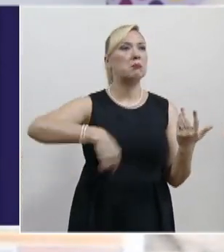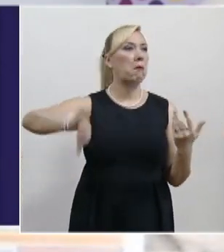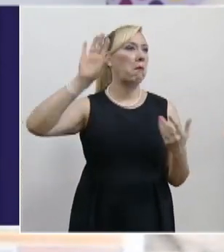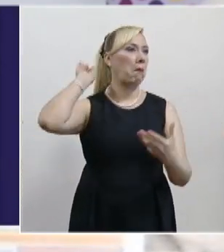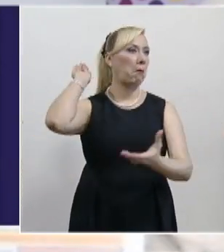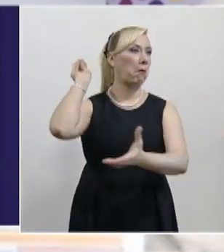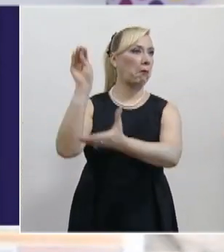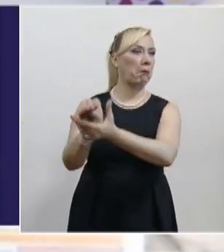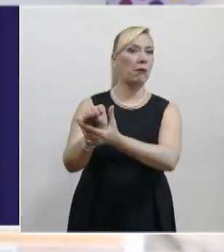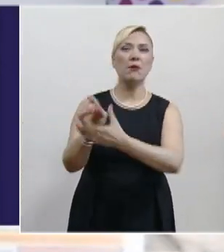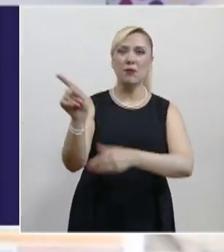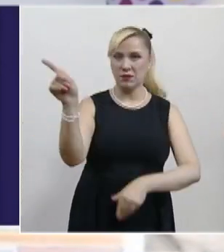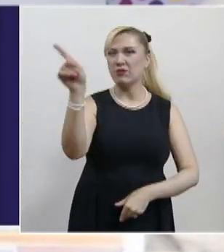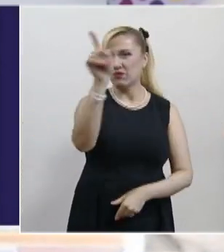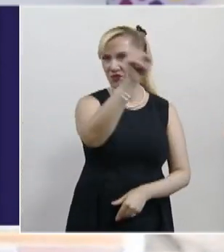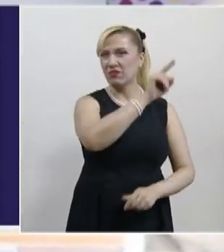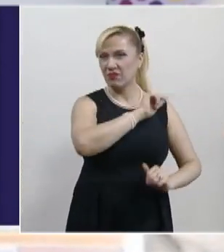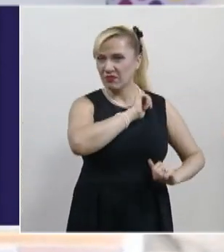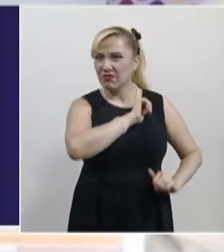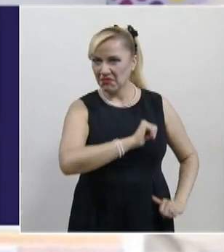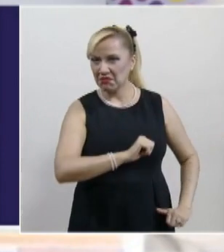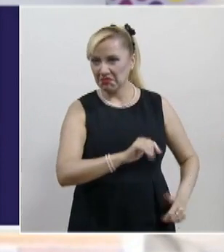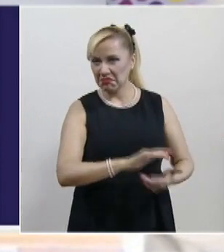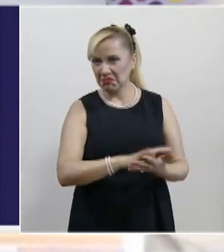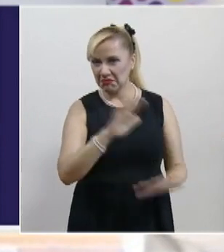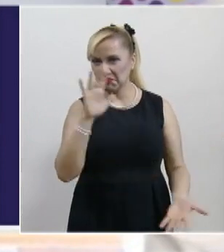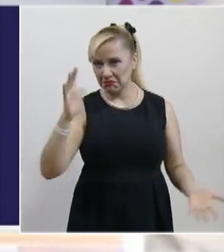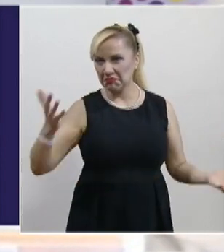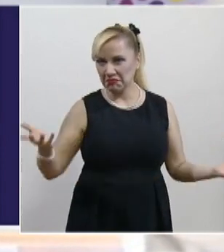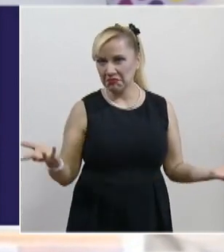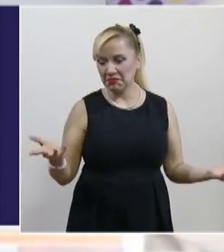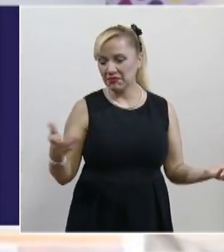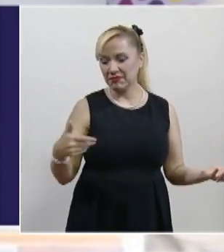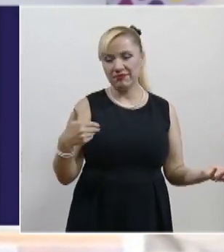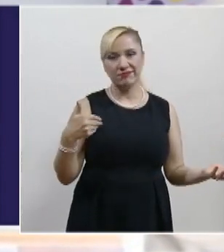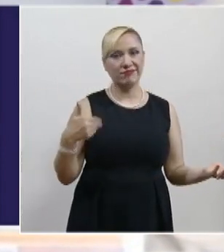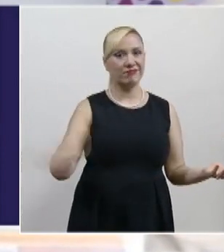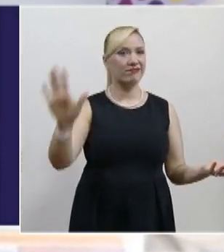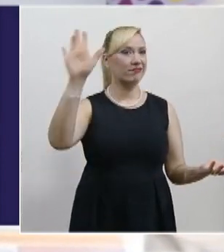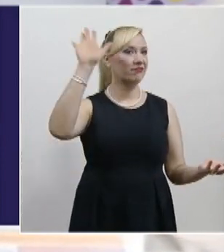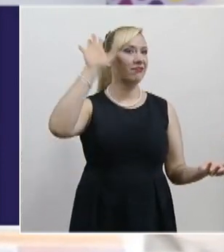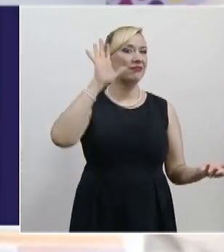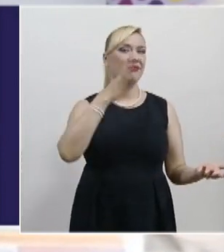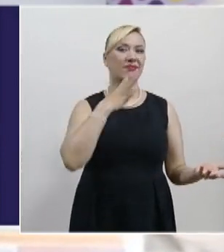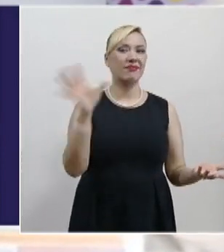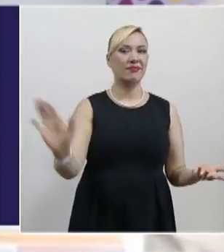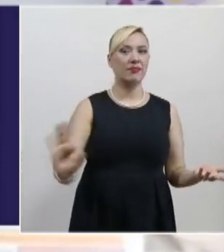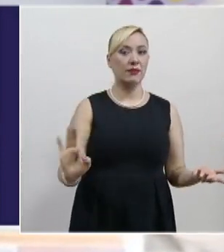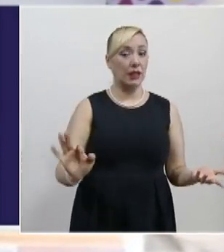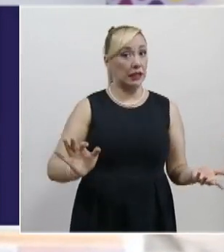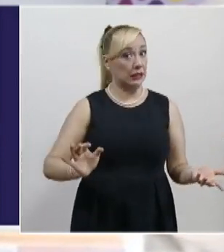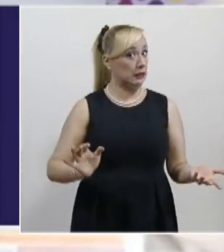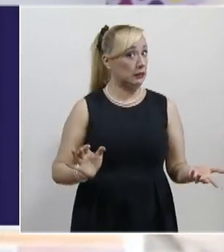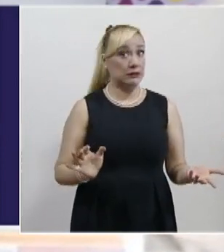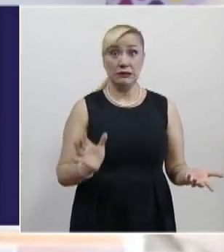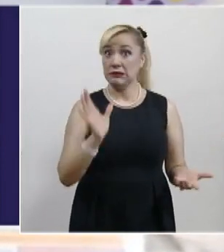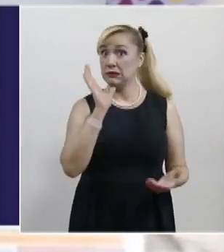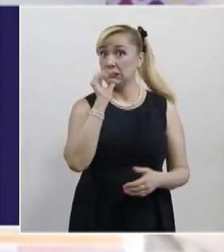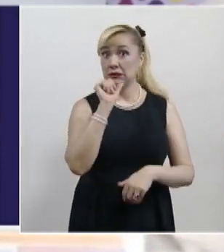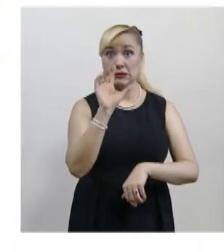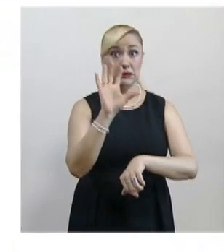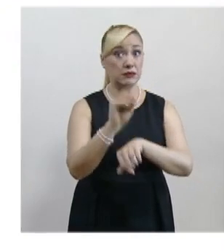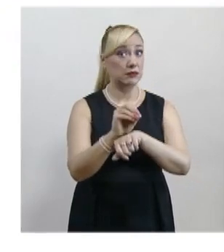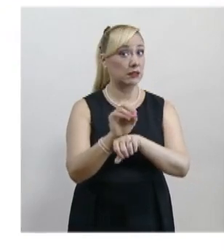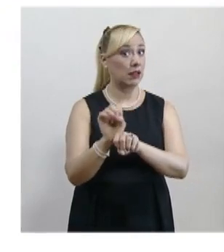las autoridades, ya no son de segunda, son de tercera, y eso no lo podemos